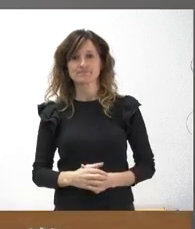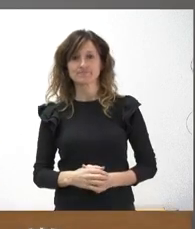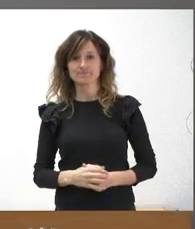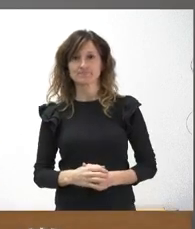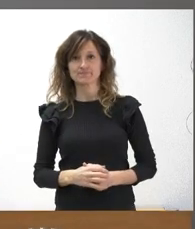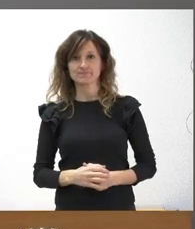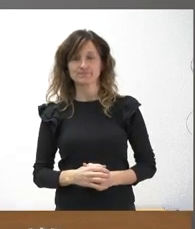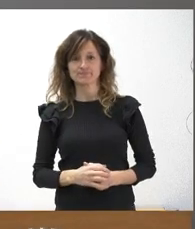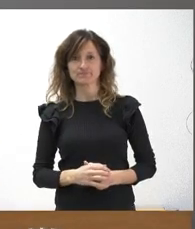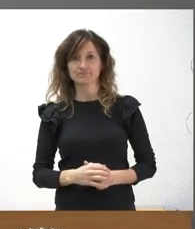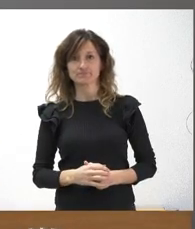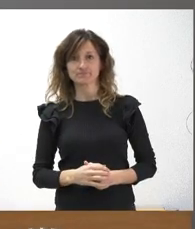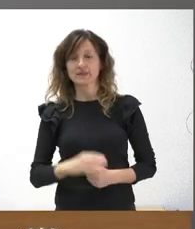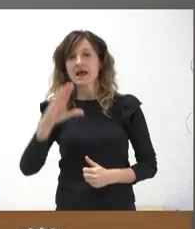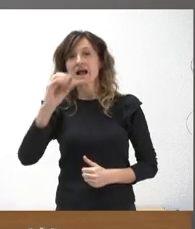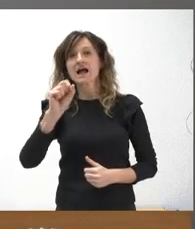Sí